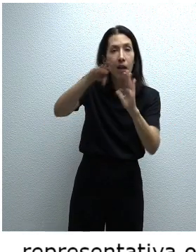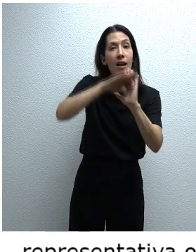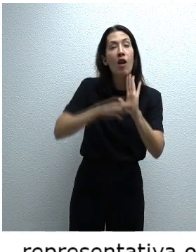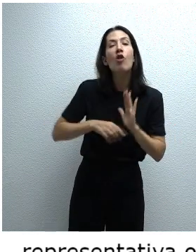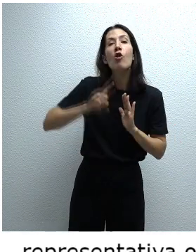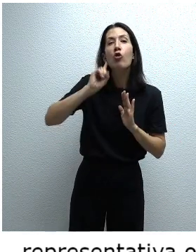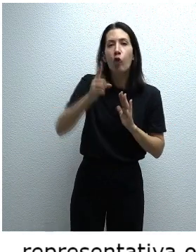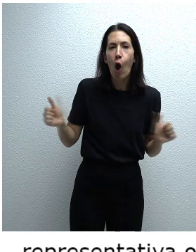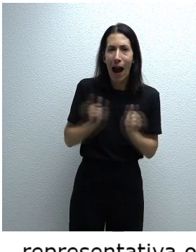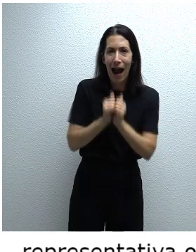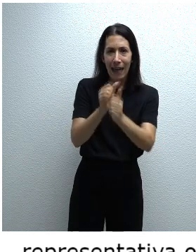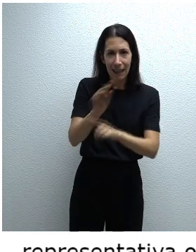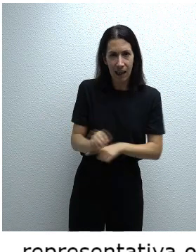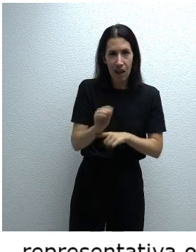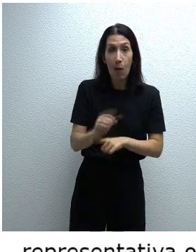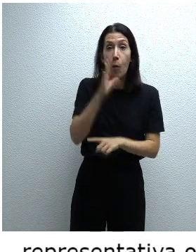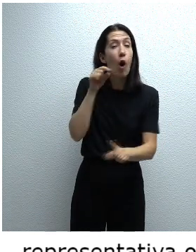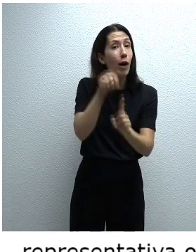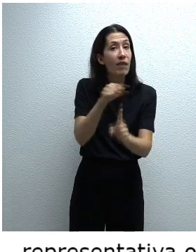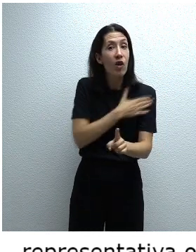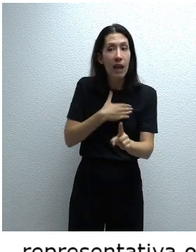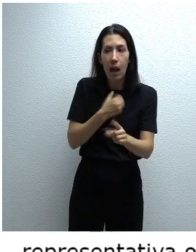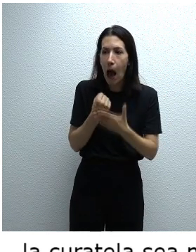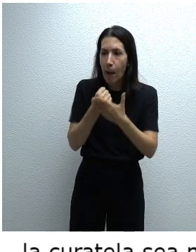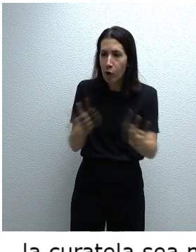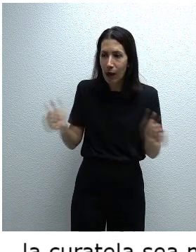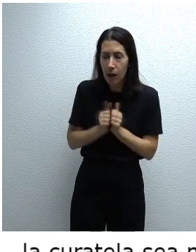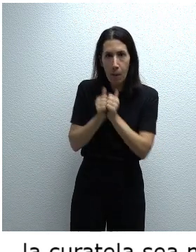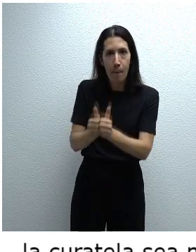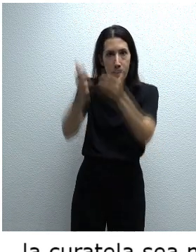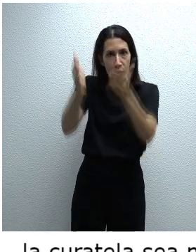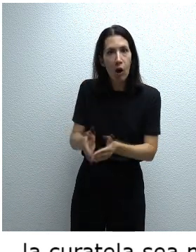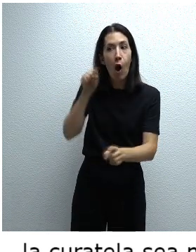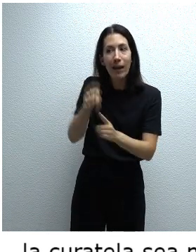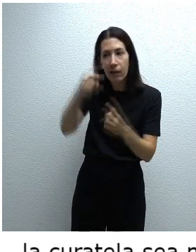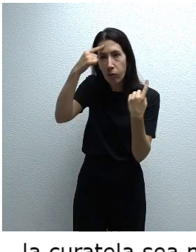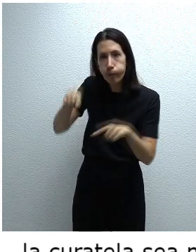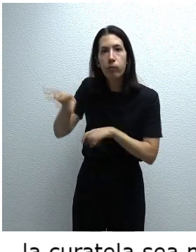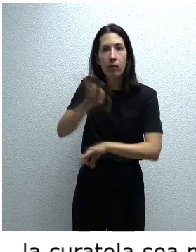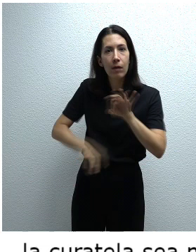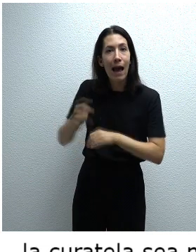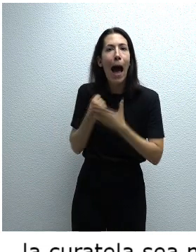asistencial, porque lo que se busca es asistir a la persona para que pueda tomar sus decisiones,